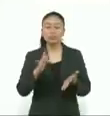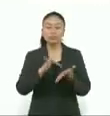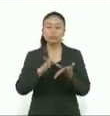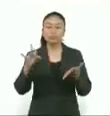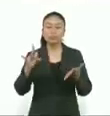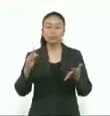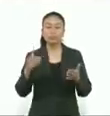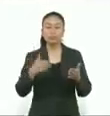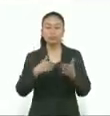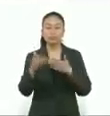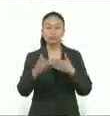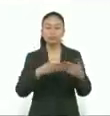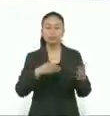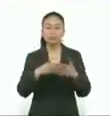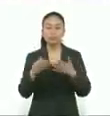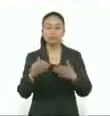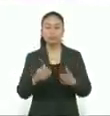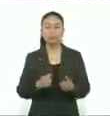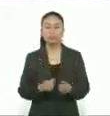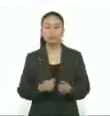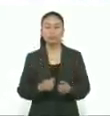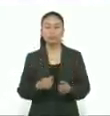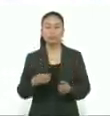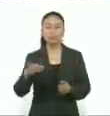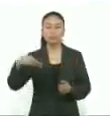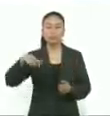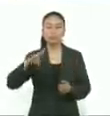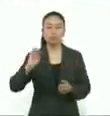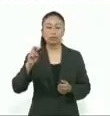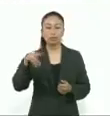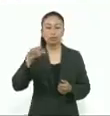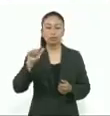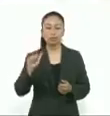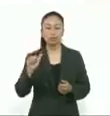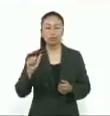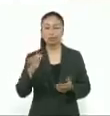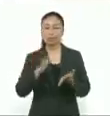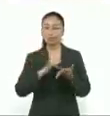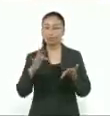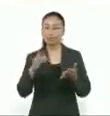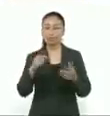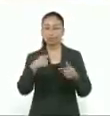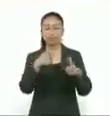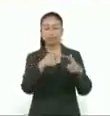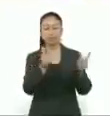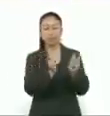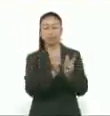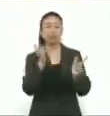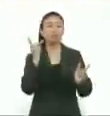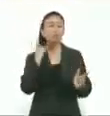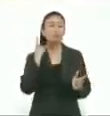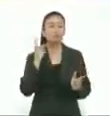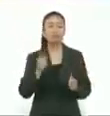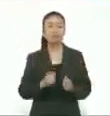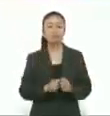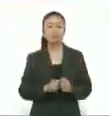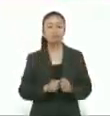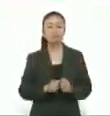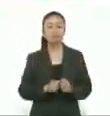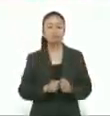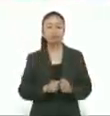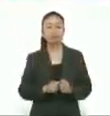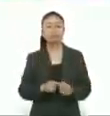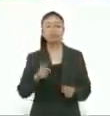Movimiento de Regeneración Nacional, gracias a Morena, hemos sumado voluntades a lo largo de nuestro